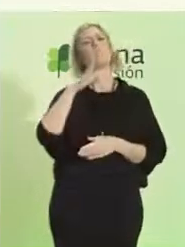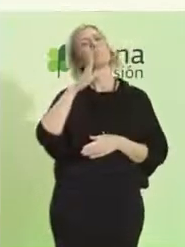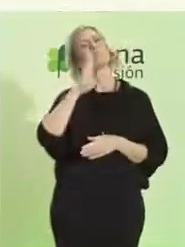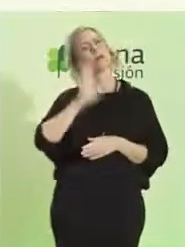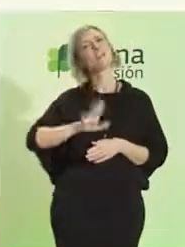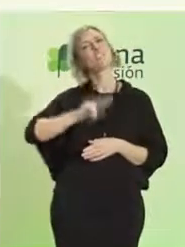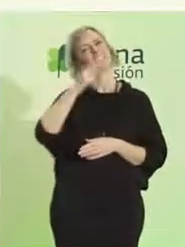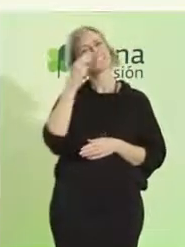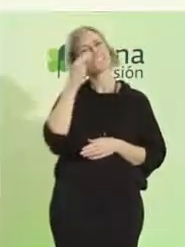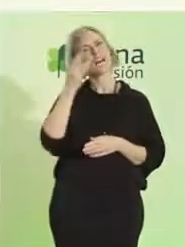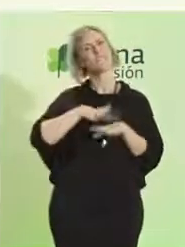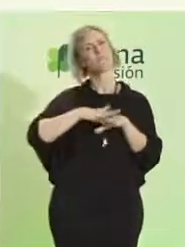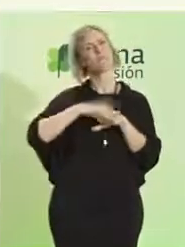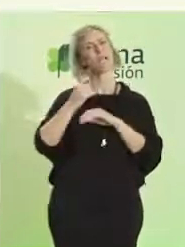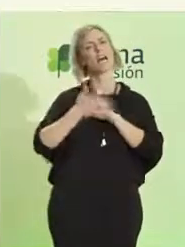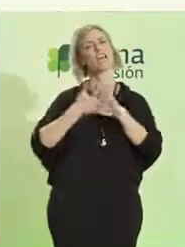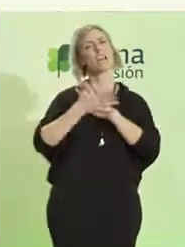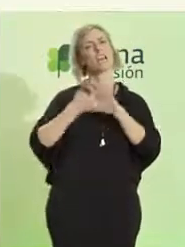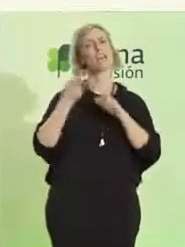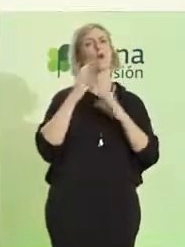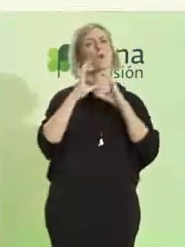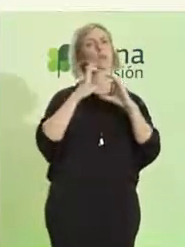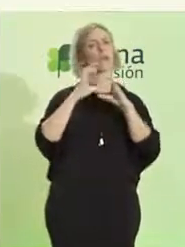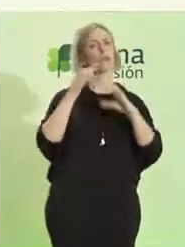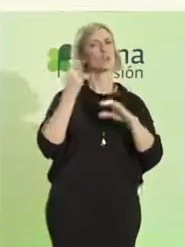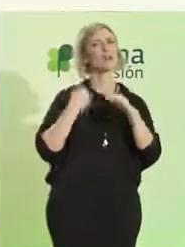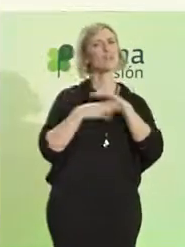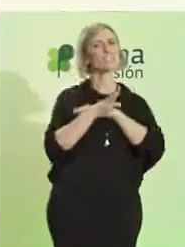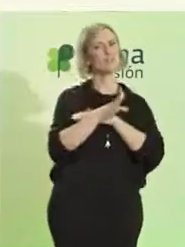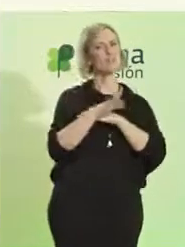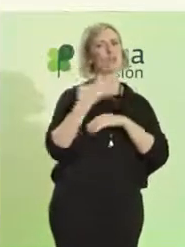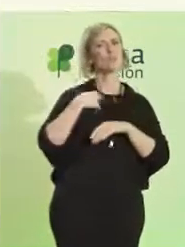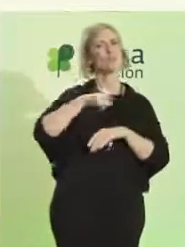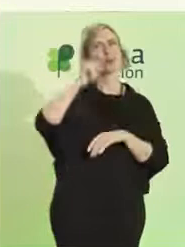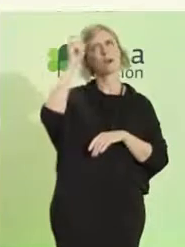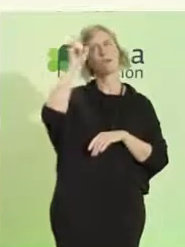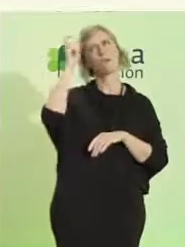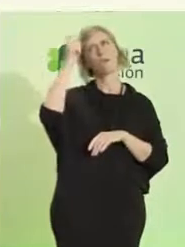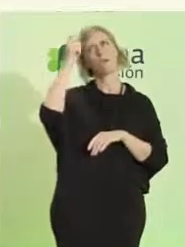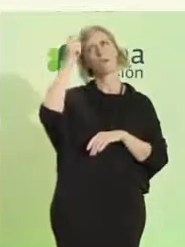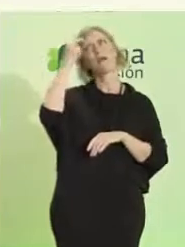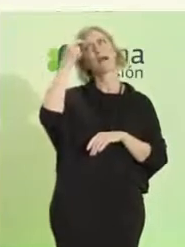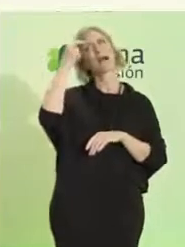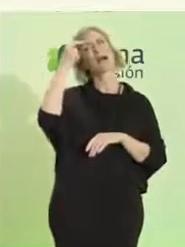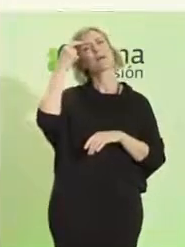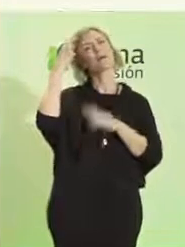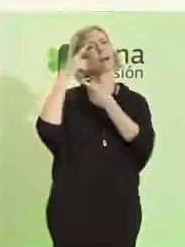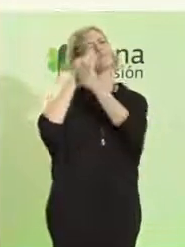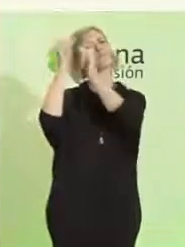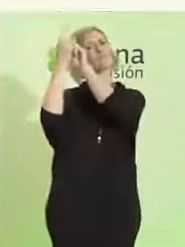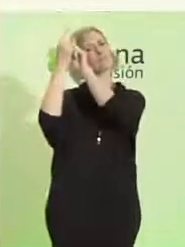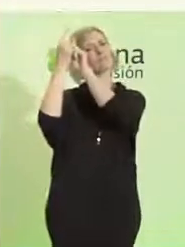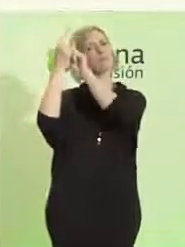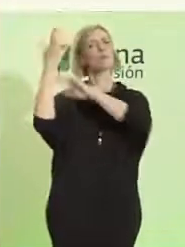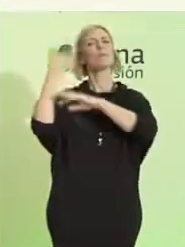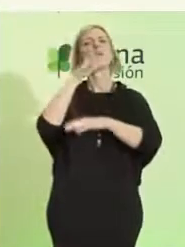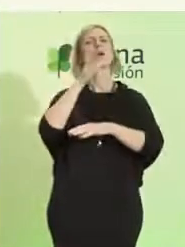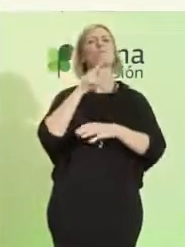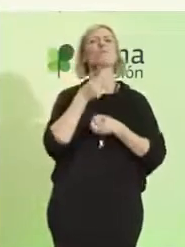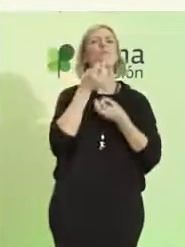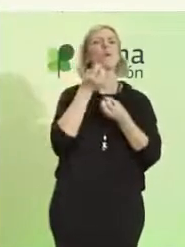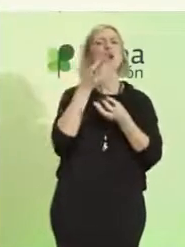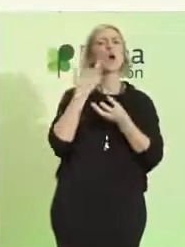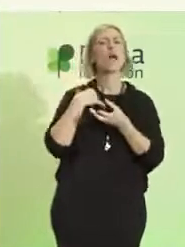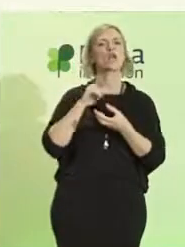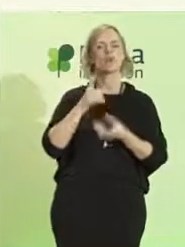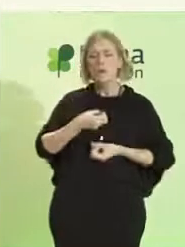y de accesibilidad, que nos cambia un poco el chip, que nos cambia de esa visión tradicional de que la información es algo que se transmite y la información,